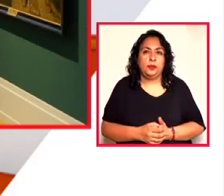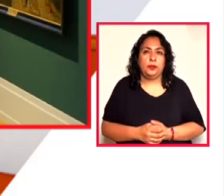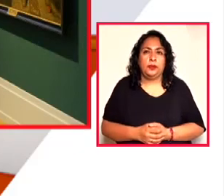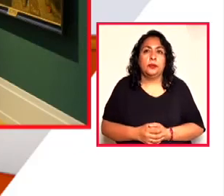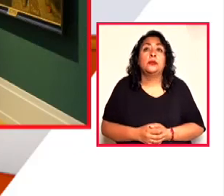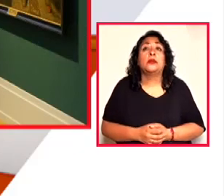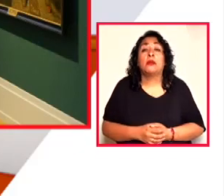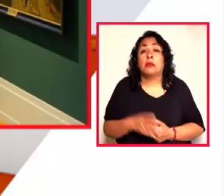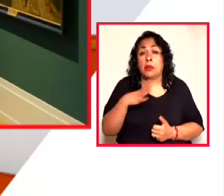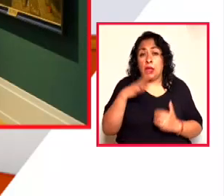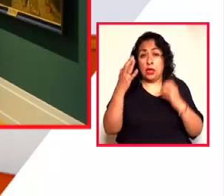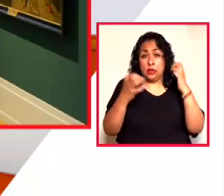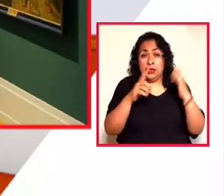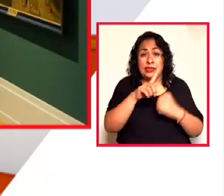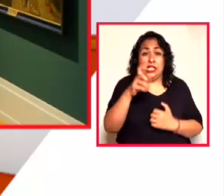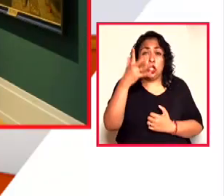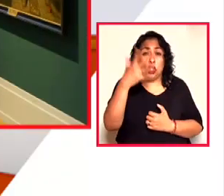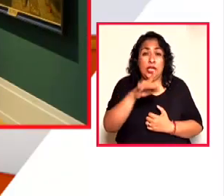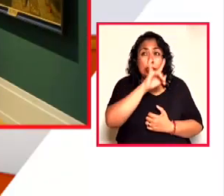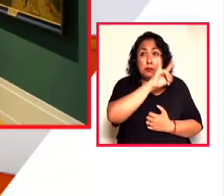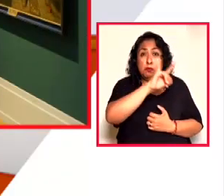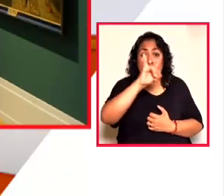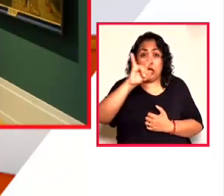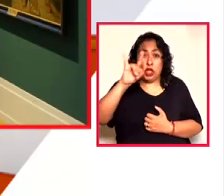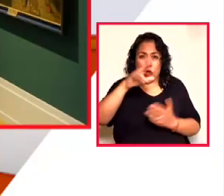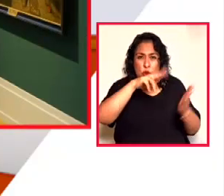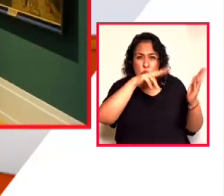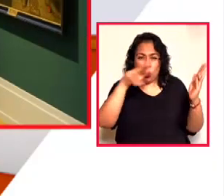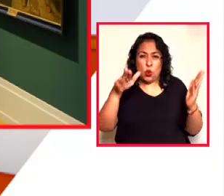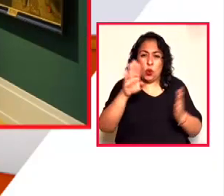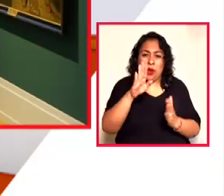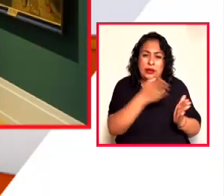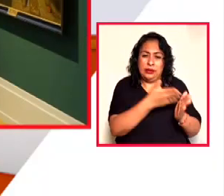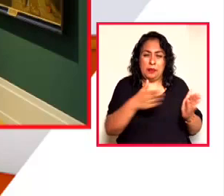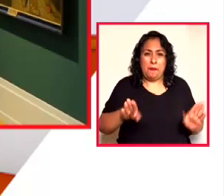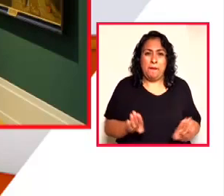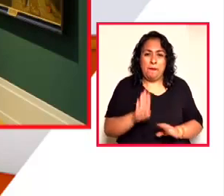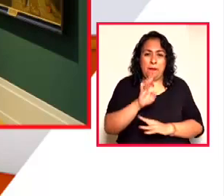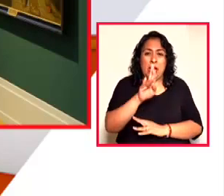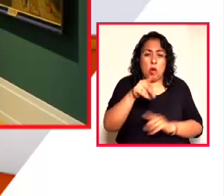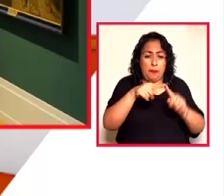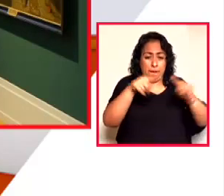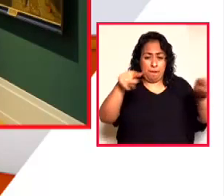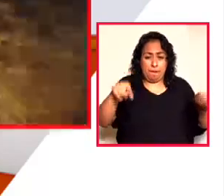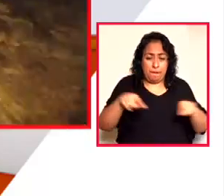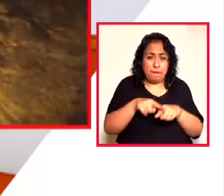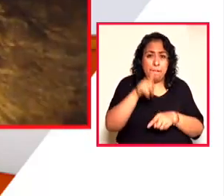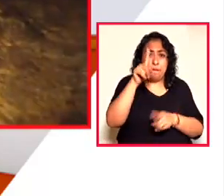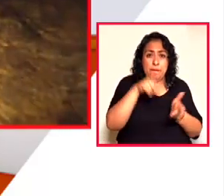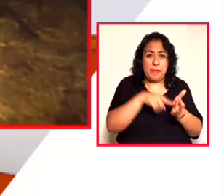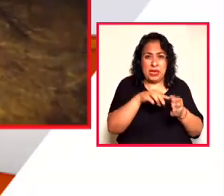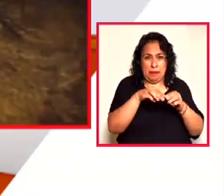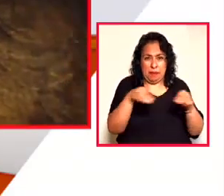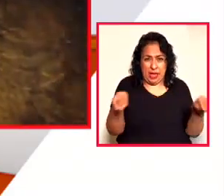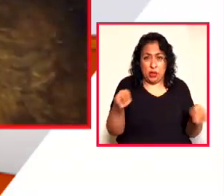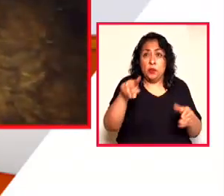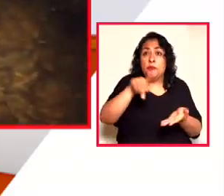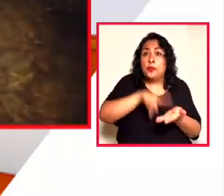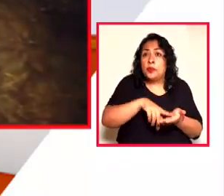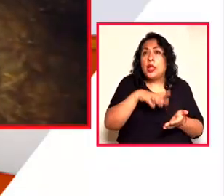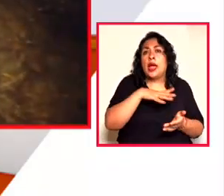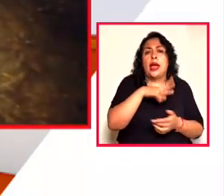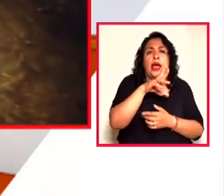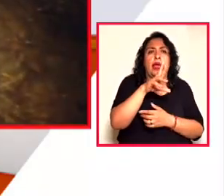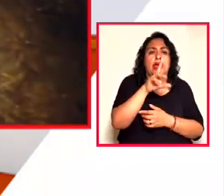Están expuestas 110 pinturas barrocas a lo largo de 1,000 metros cuadrados, entre las que se encuentran obras de